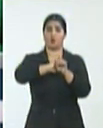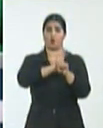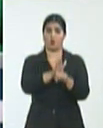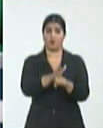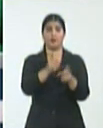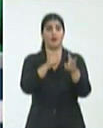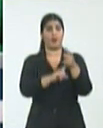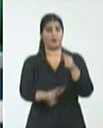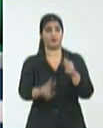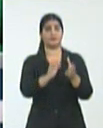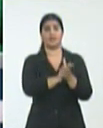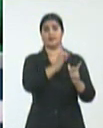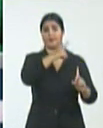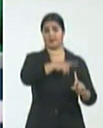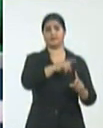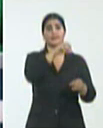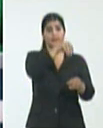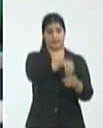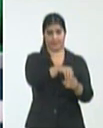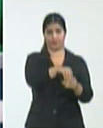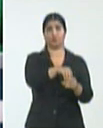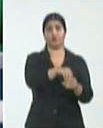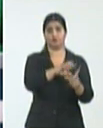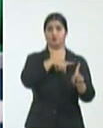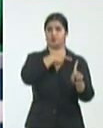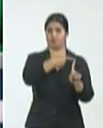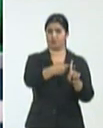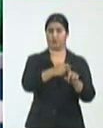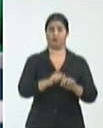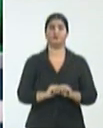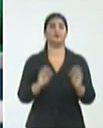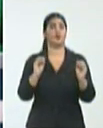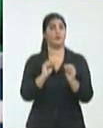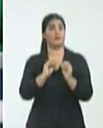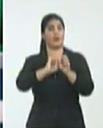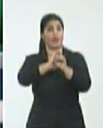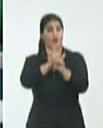de Matanzas. Autóctonos, como ya dije,